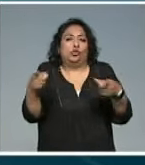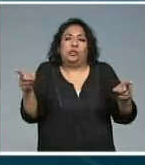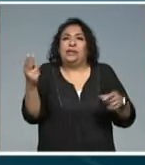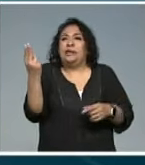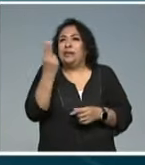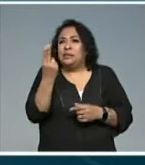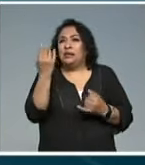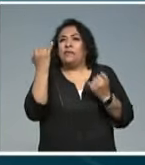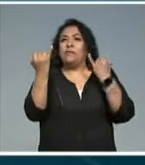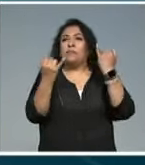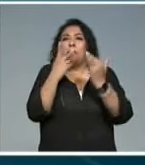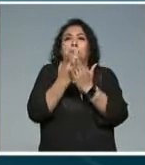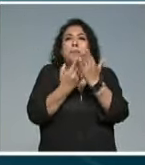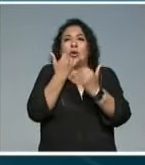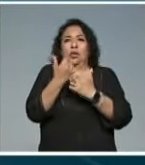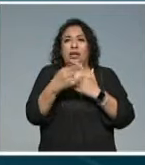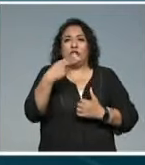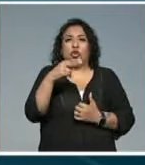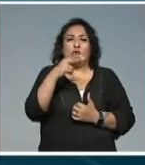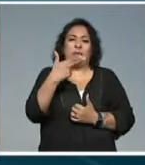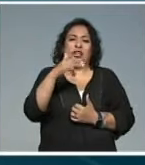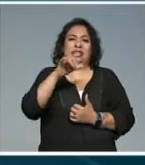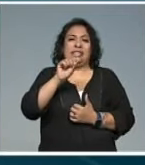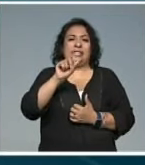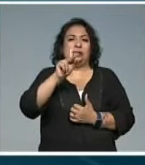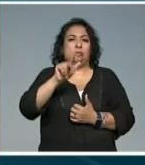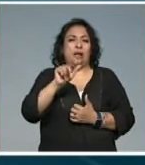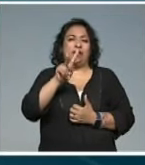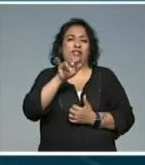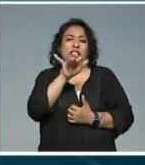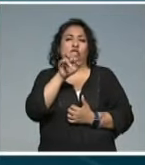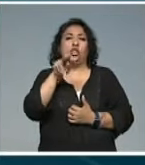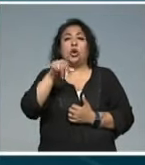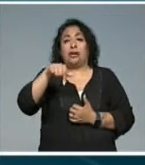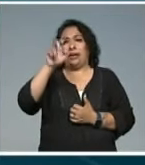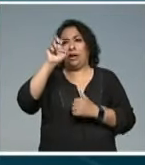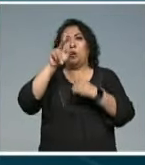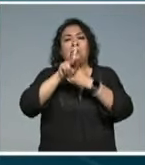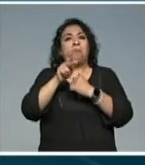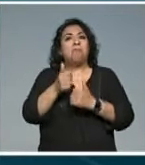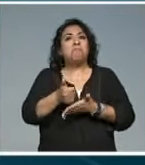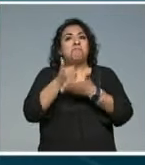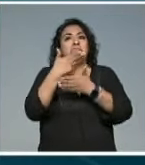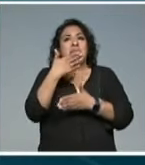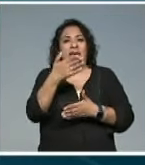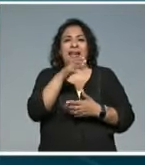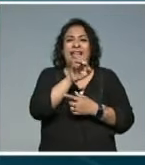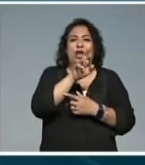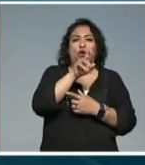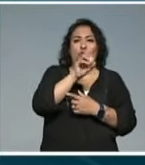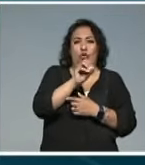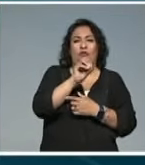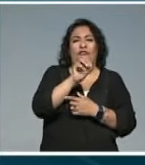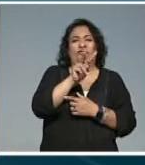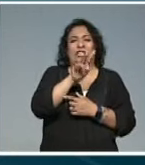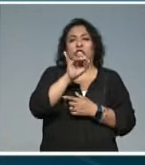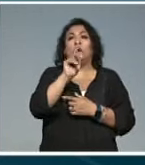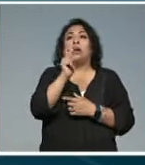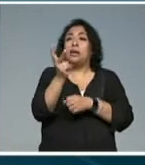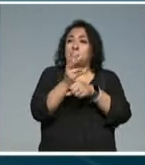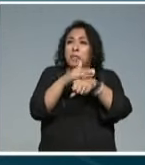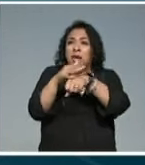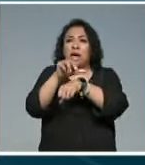crear un proyecto llamado Hispavisión, que es algo que en Europa da mucho resultado, que es Eurovisión, es una